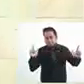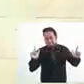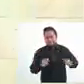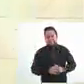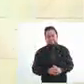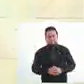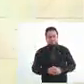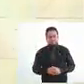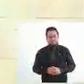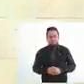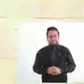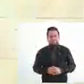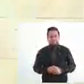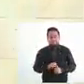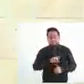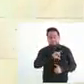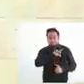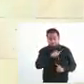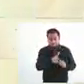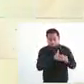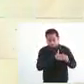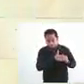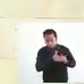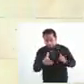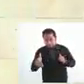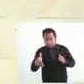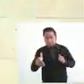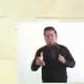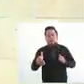A partir de ese piso mínimo, los